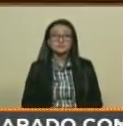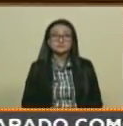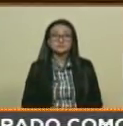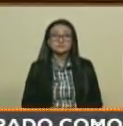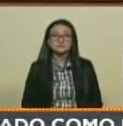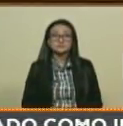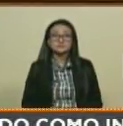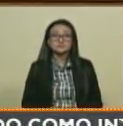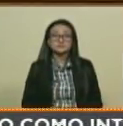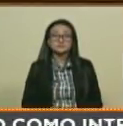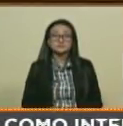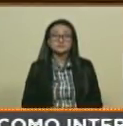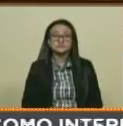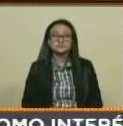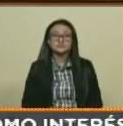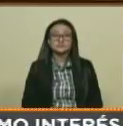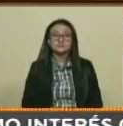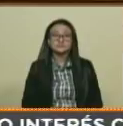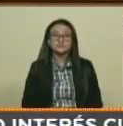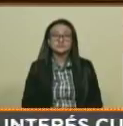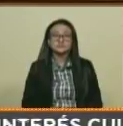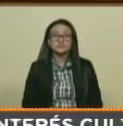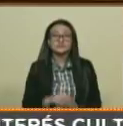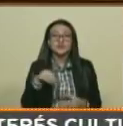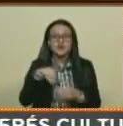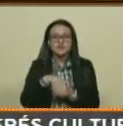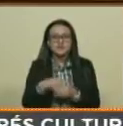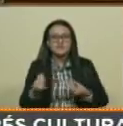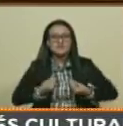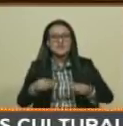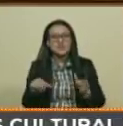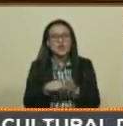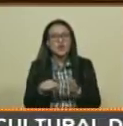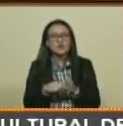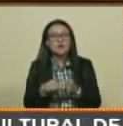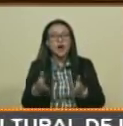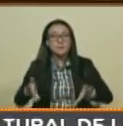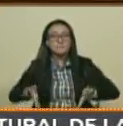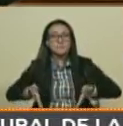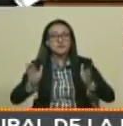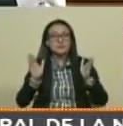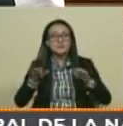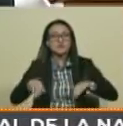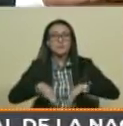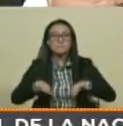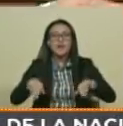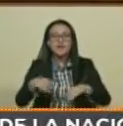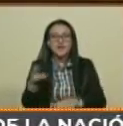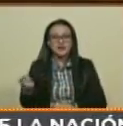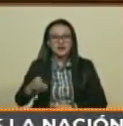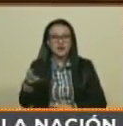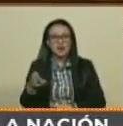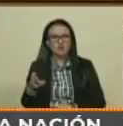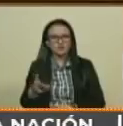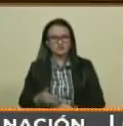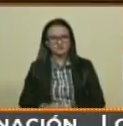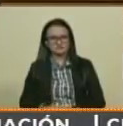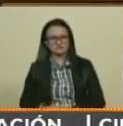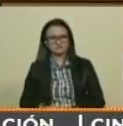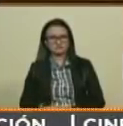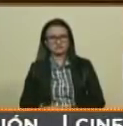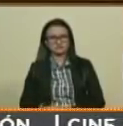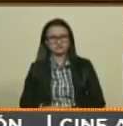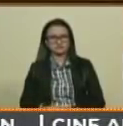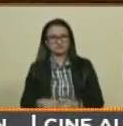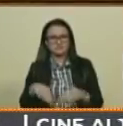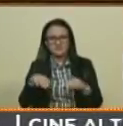Lugar de domicilio fiscal, un apartamento de playa en Higuerote, ¿qué es eso? Un garaje